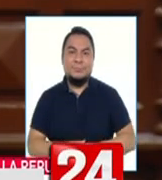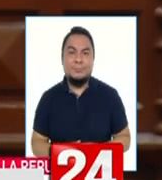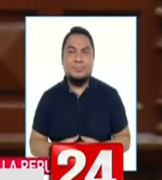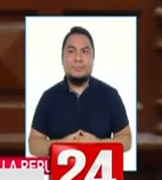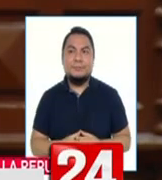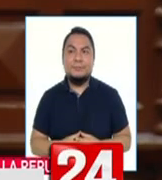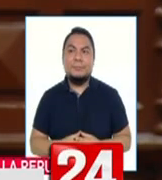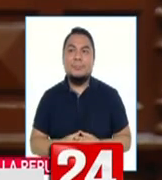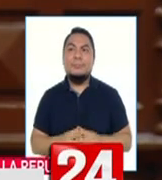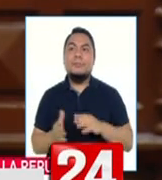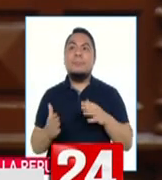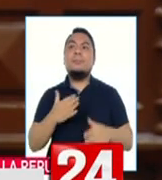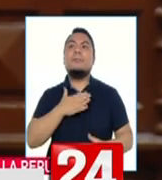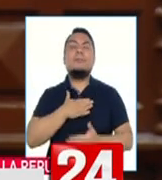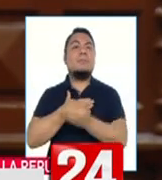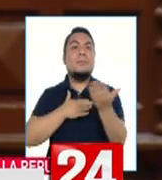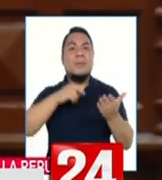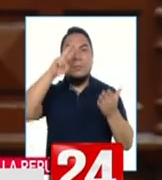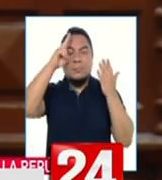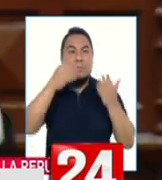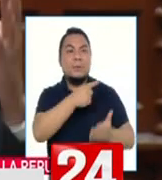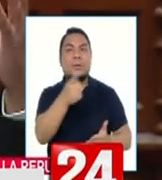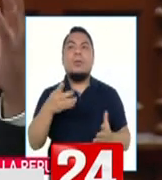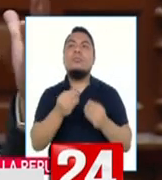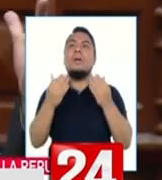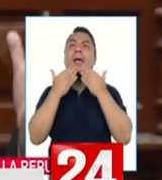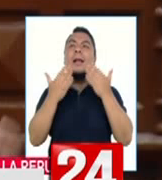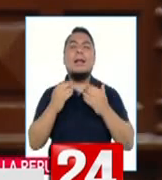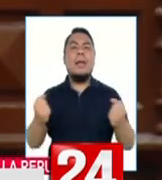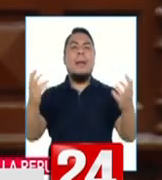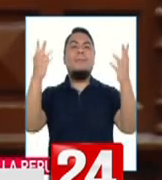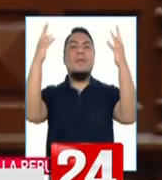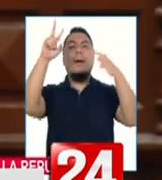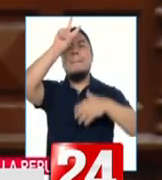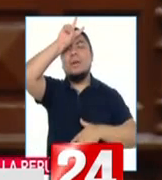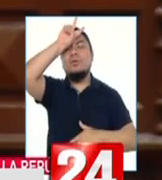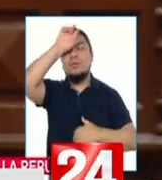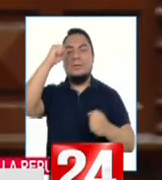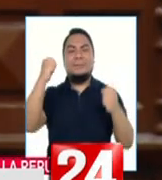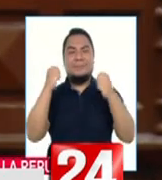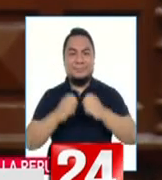queridos compatriotas muchas gracias y que viva el perú